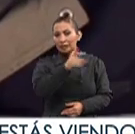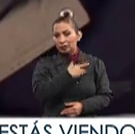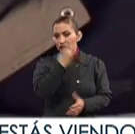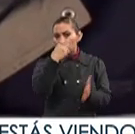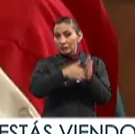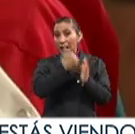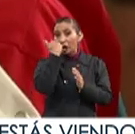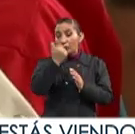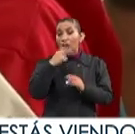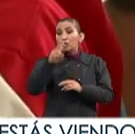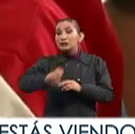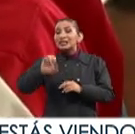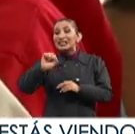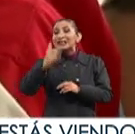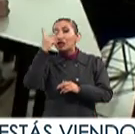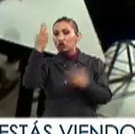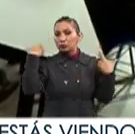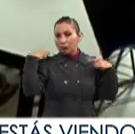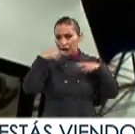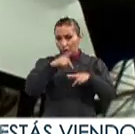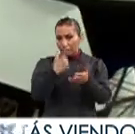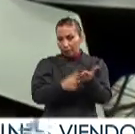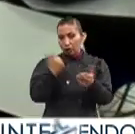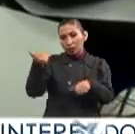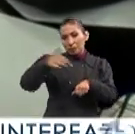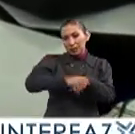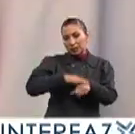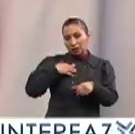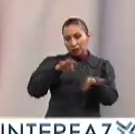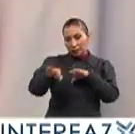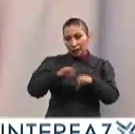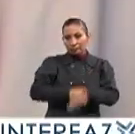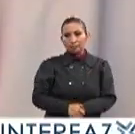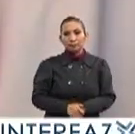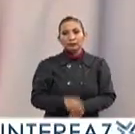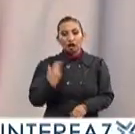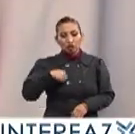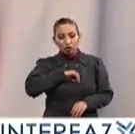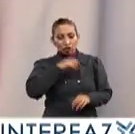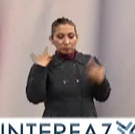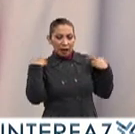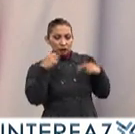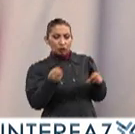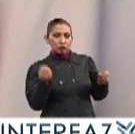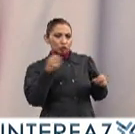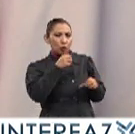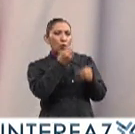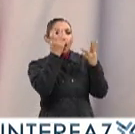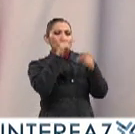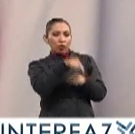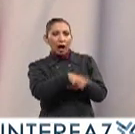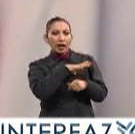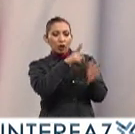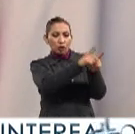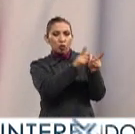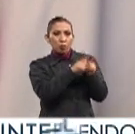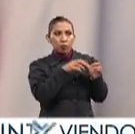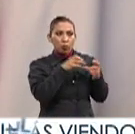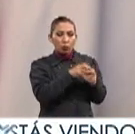con 2.000 alumnos y 262 docentes y administrativos. La plantilla de nuestros docentes está conformada por un